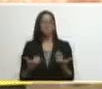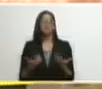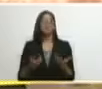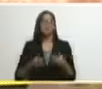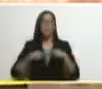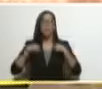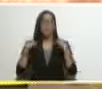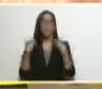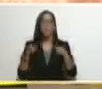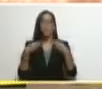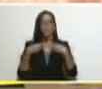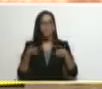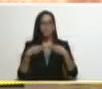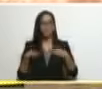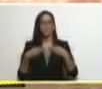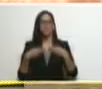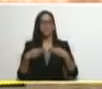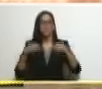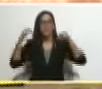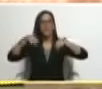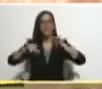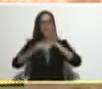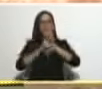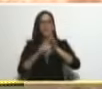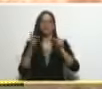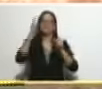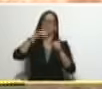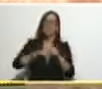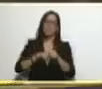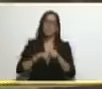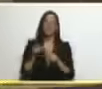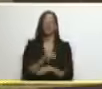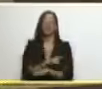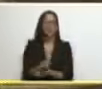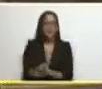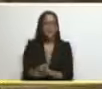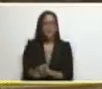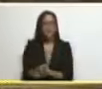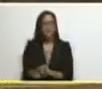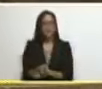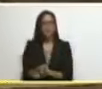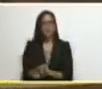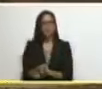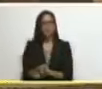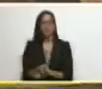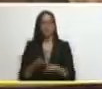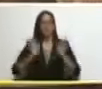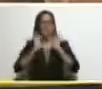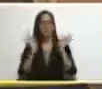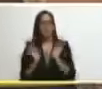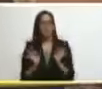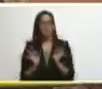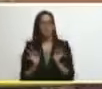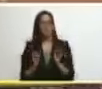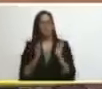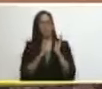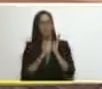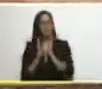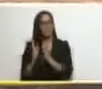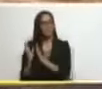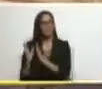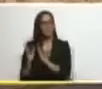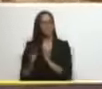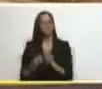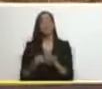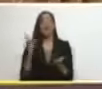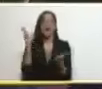promulgar esta ley vinculante y obligante que de carácter orgánica ha aprobado